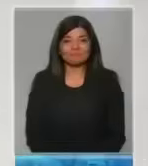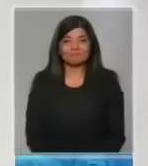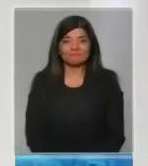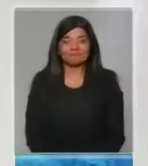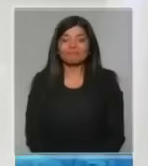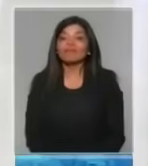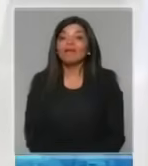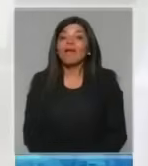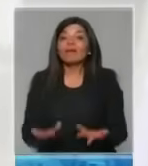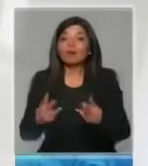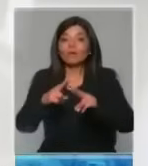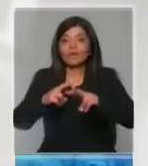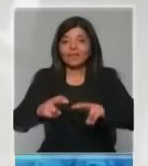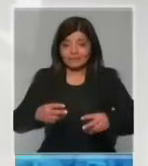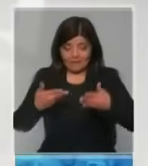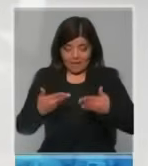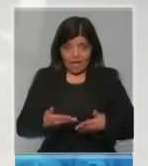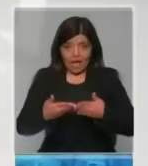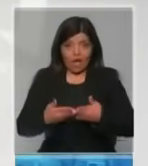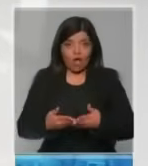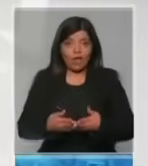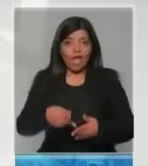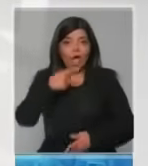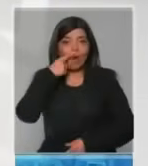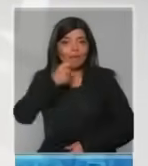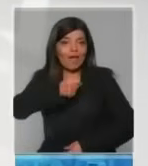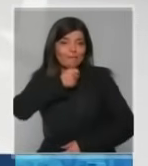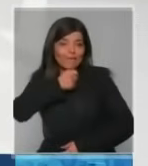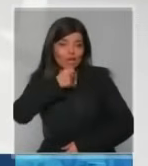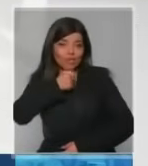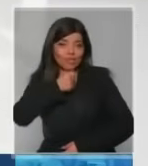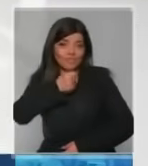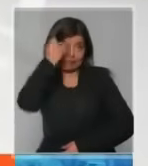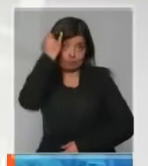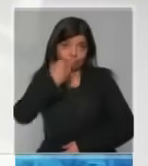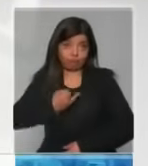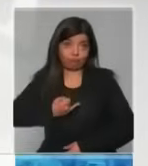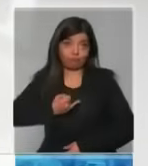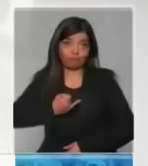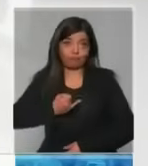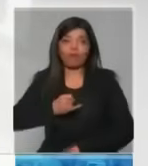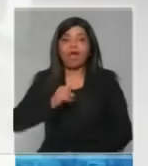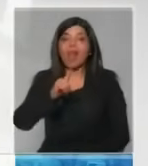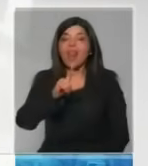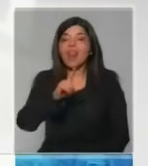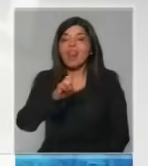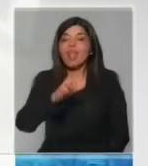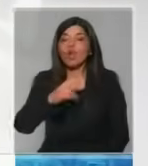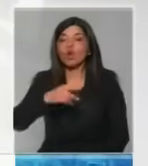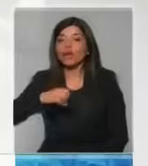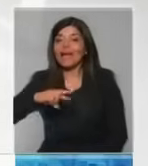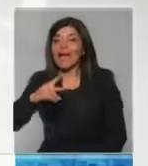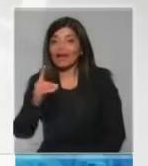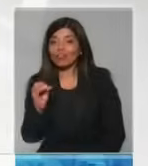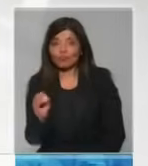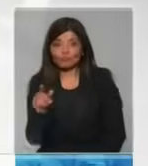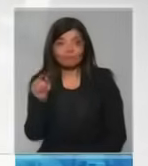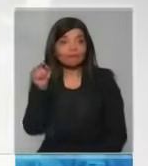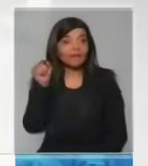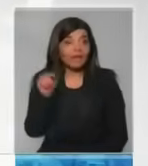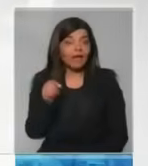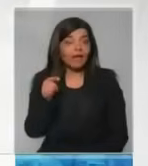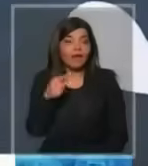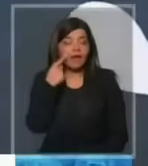Vamos a analizar esto de inmediato con Libardo Buitrago porque realmente fue aplastante el triunfo de los laboristas tal como lo vamos a ver en estos momentos.